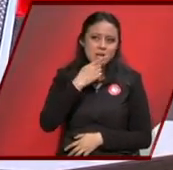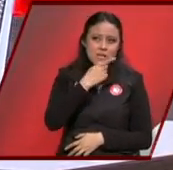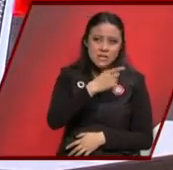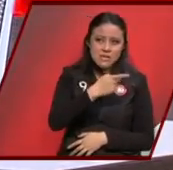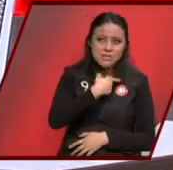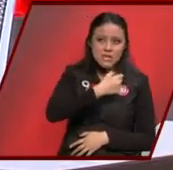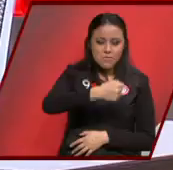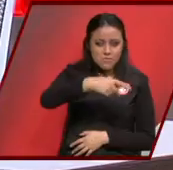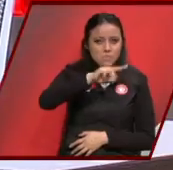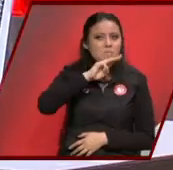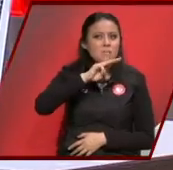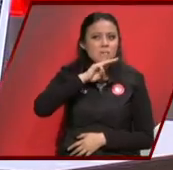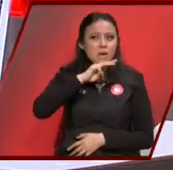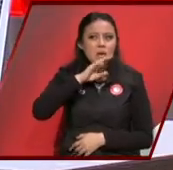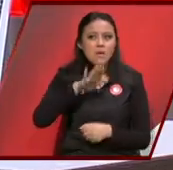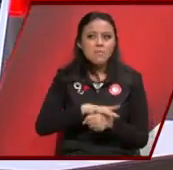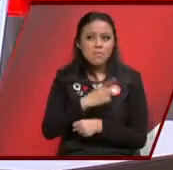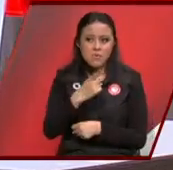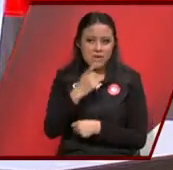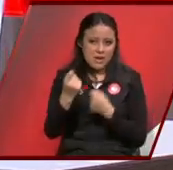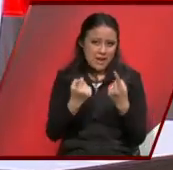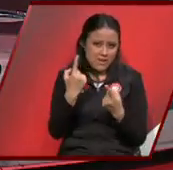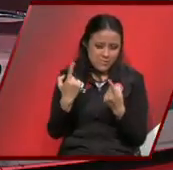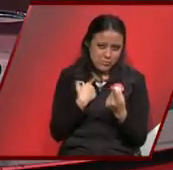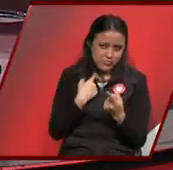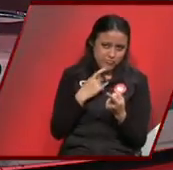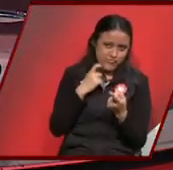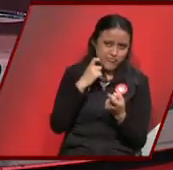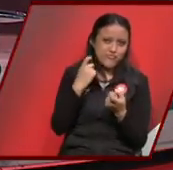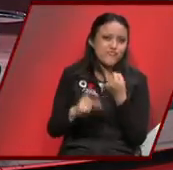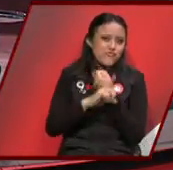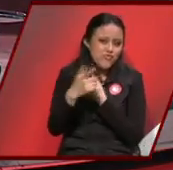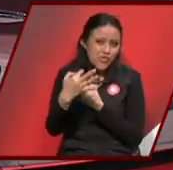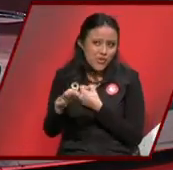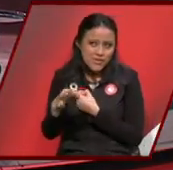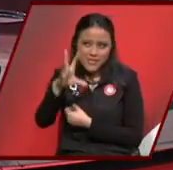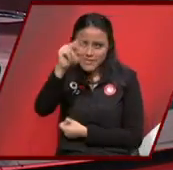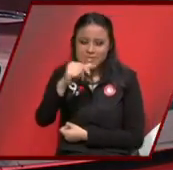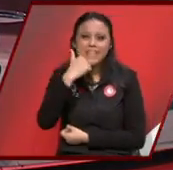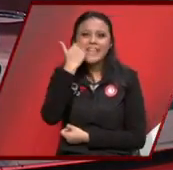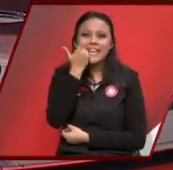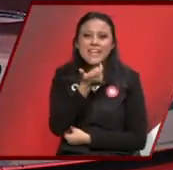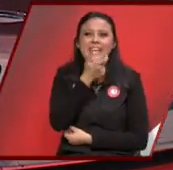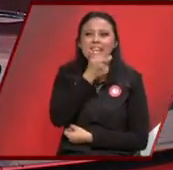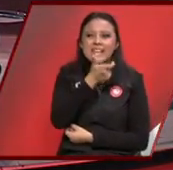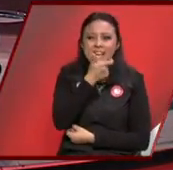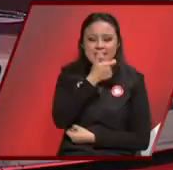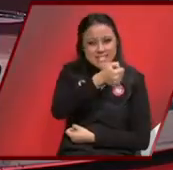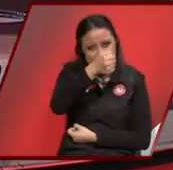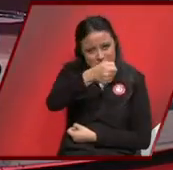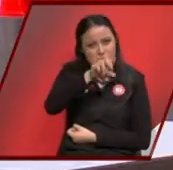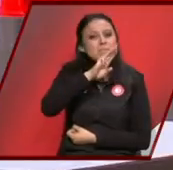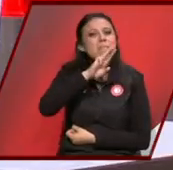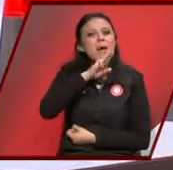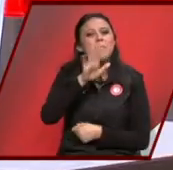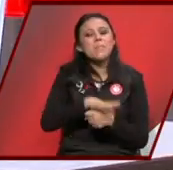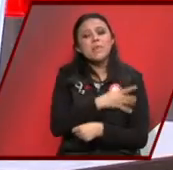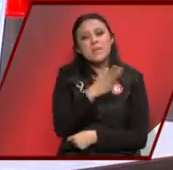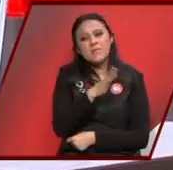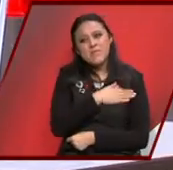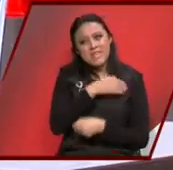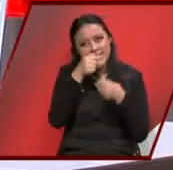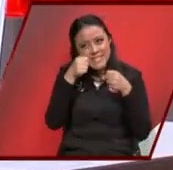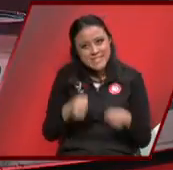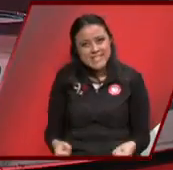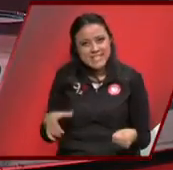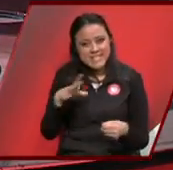calle le diga salúdame a tu mamá, pero no por los saludos que aquí comparten. Yo quiero que a mi hija le digan, oye, salúdame a tu mamá porque nos regresó onda, la